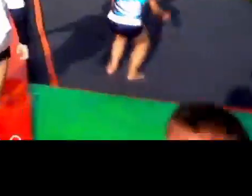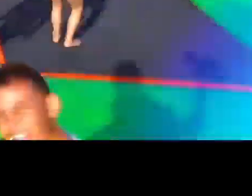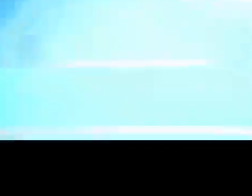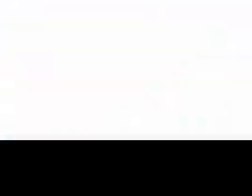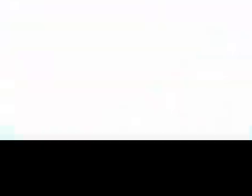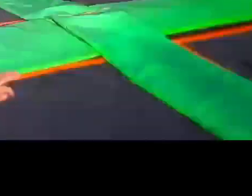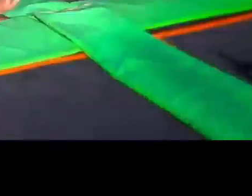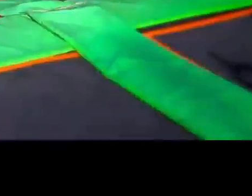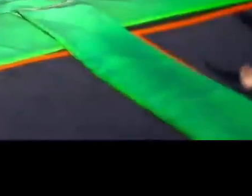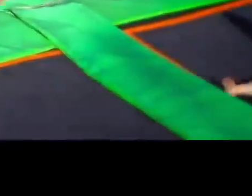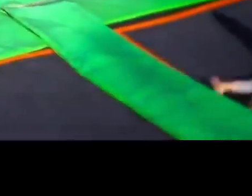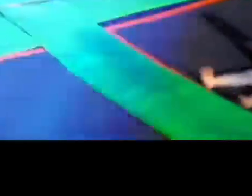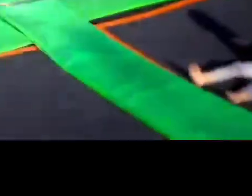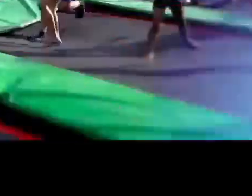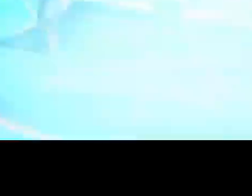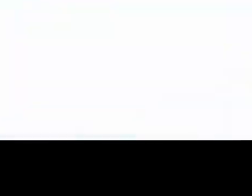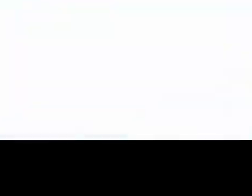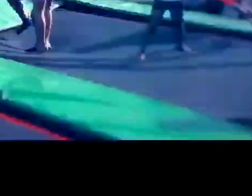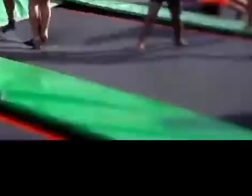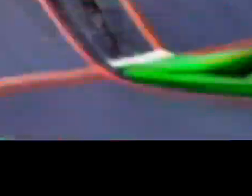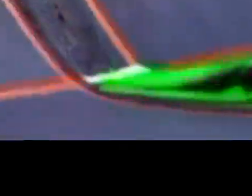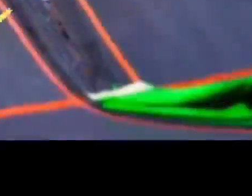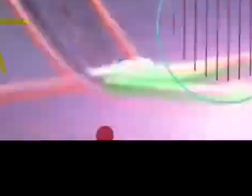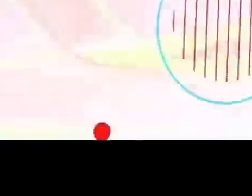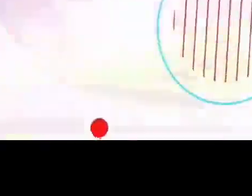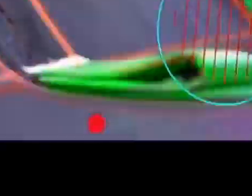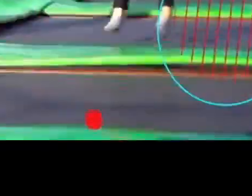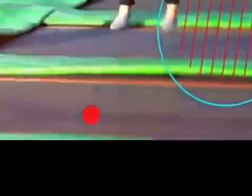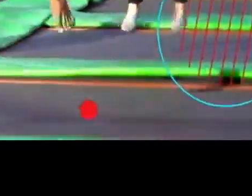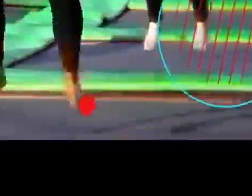Para chicos y grandes.